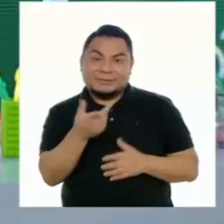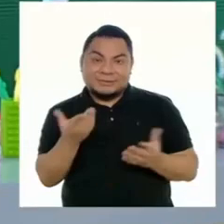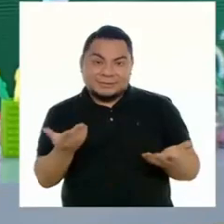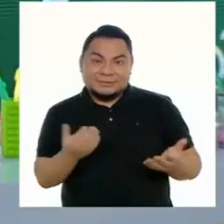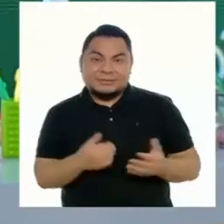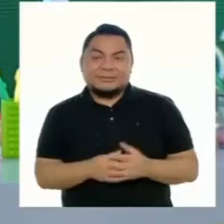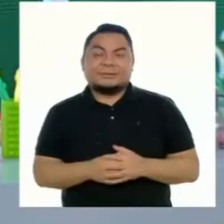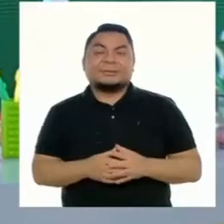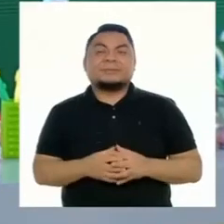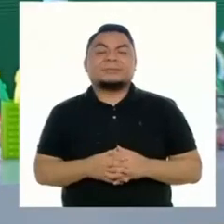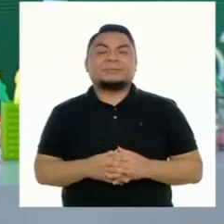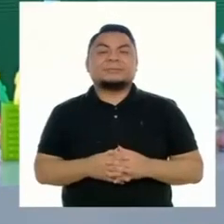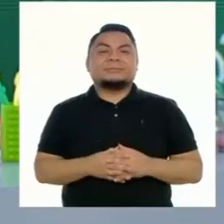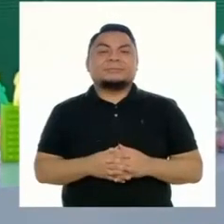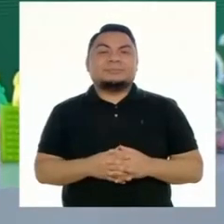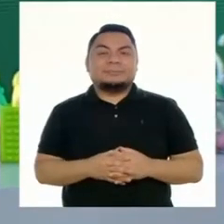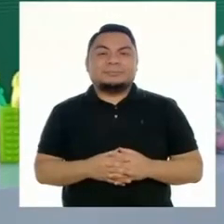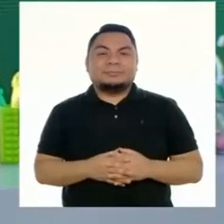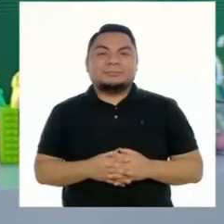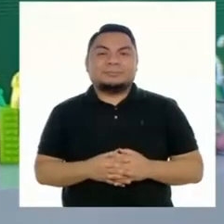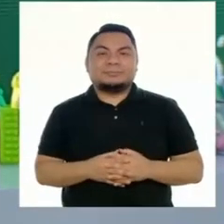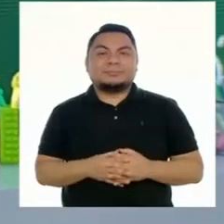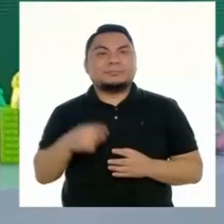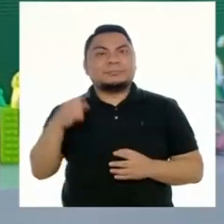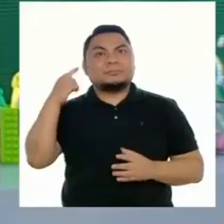eso.